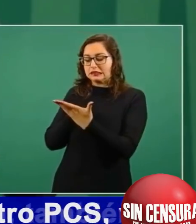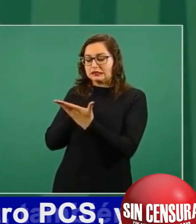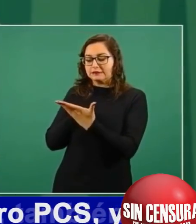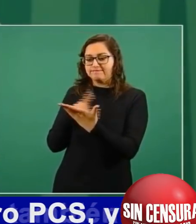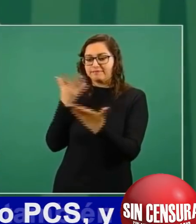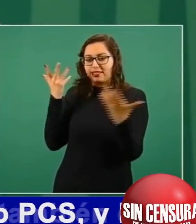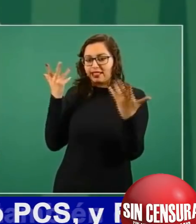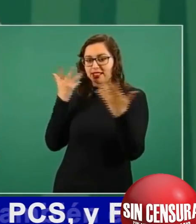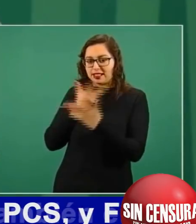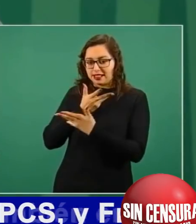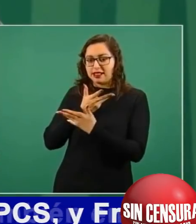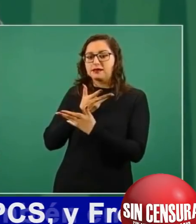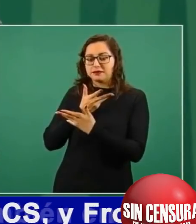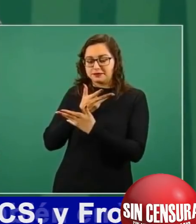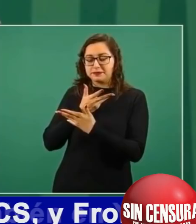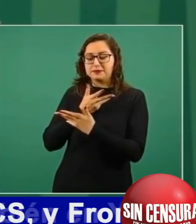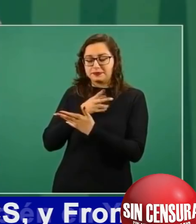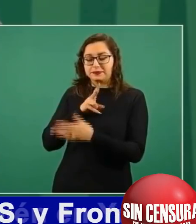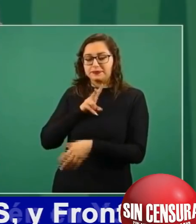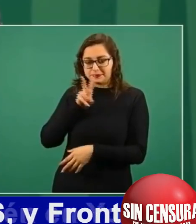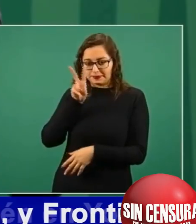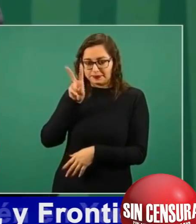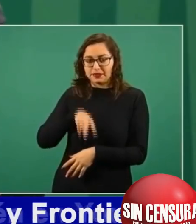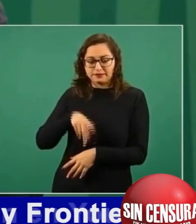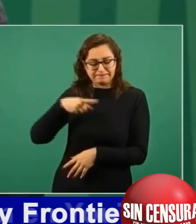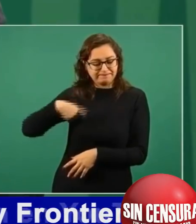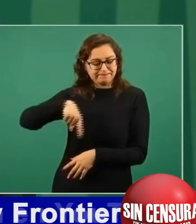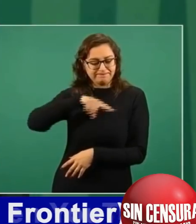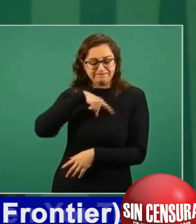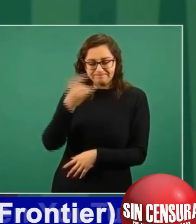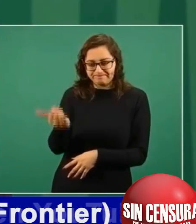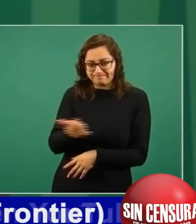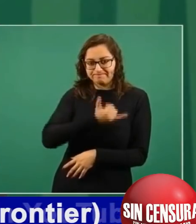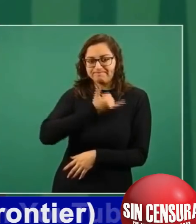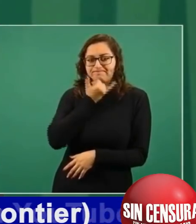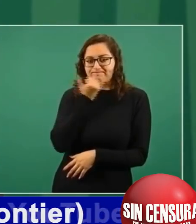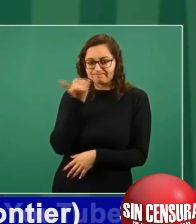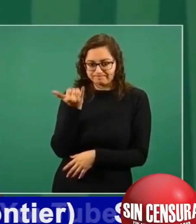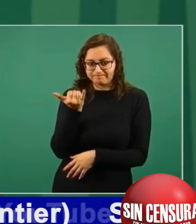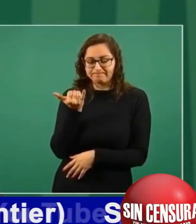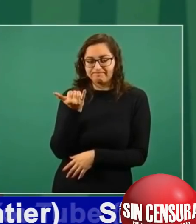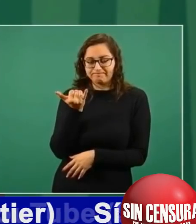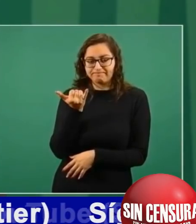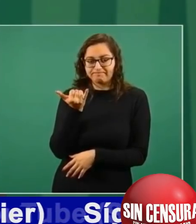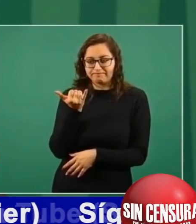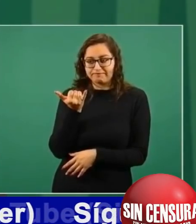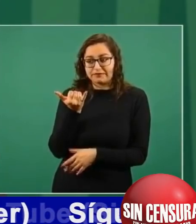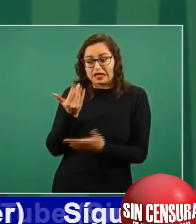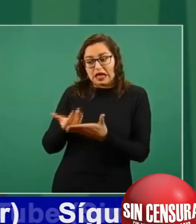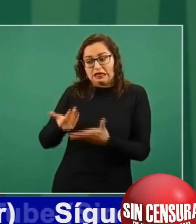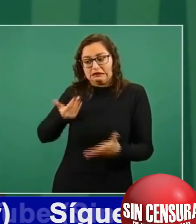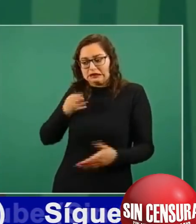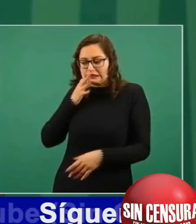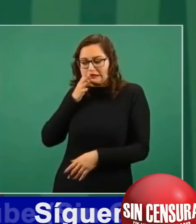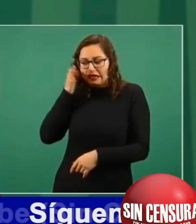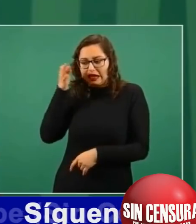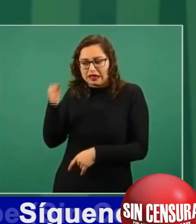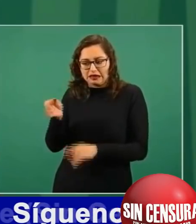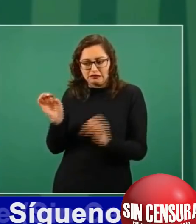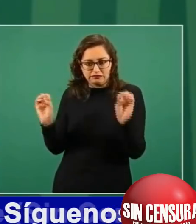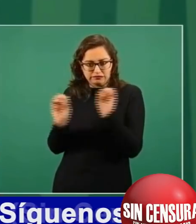que se había procedido de manera indebida, que no nos habían informado.